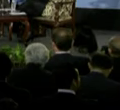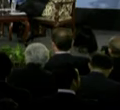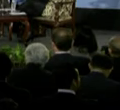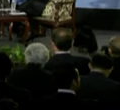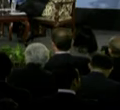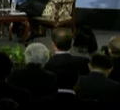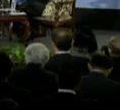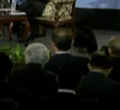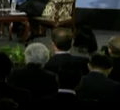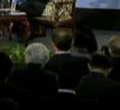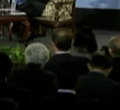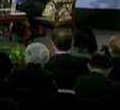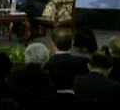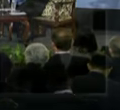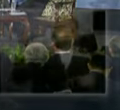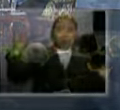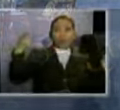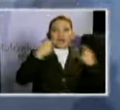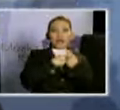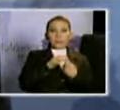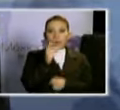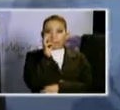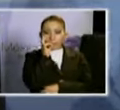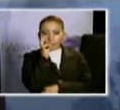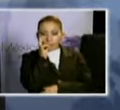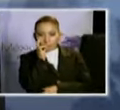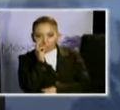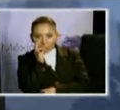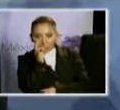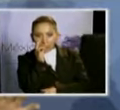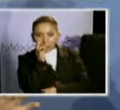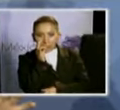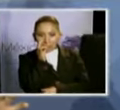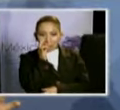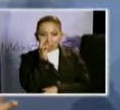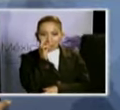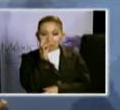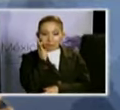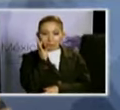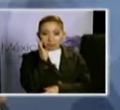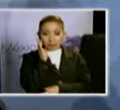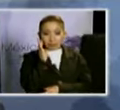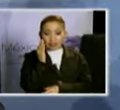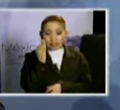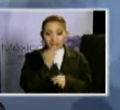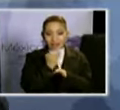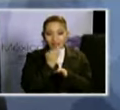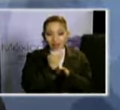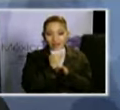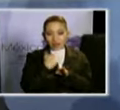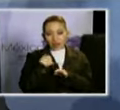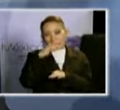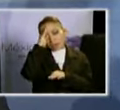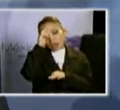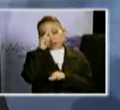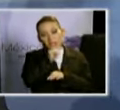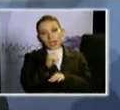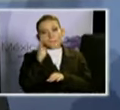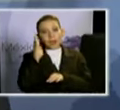o cuando yo empecé a saber que existía tal cosa como la marihuana, y todavía hasta estos momentos, cuando yo pienso en